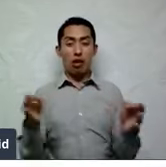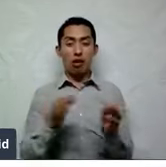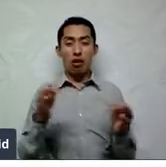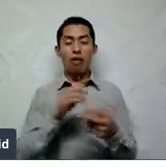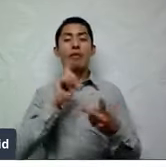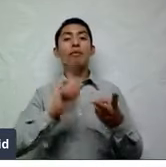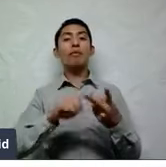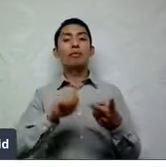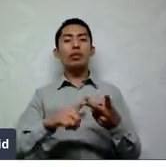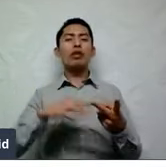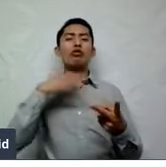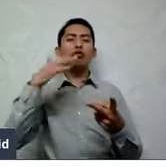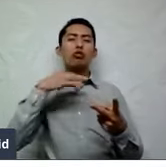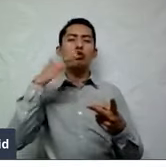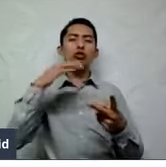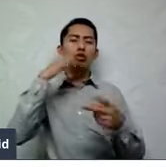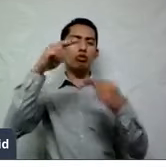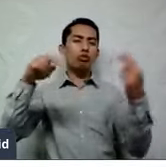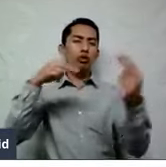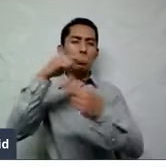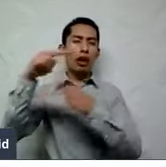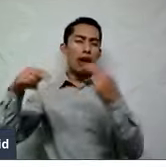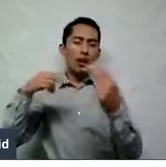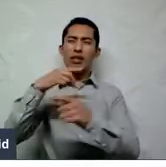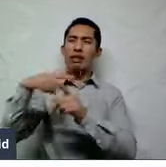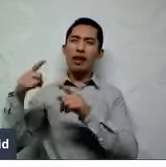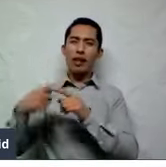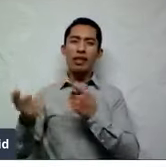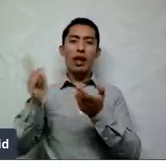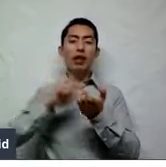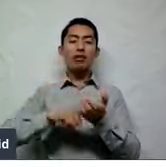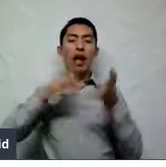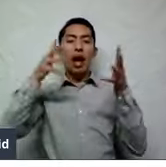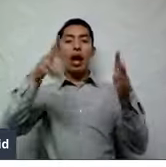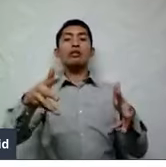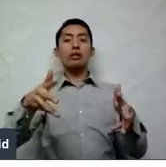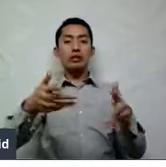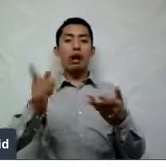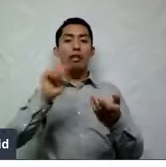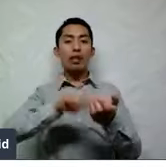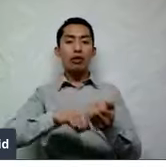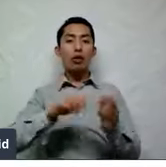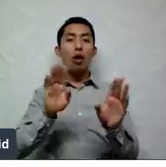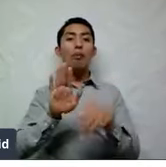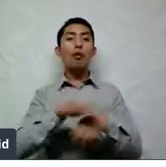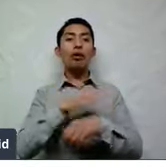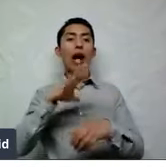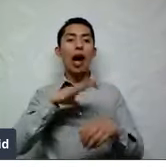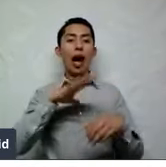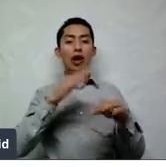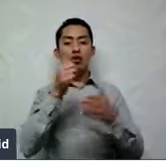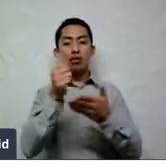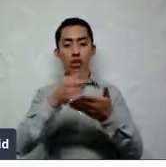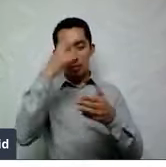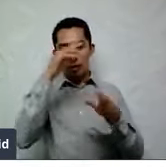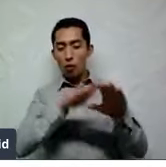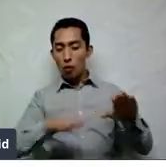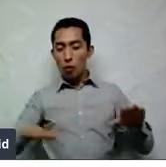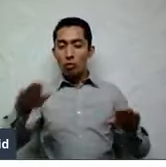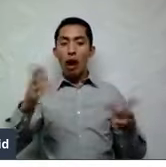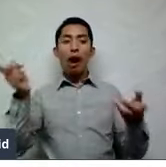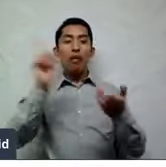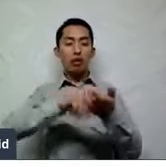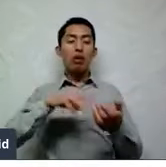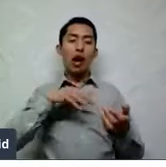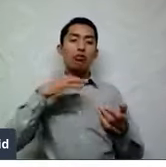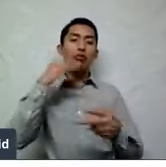de contaminantes que no se dispersan, desgraciadamente, por estar metidos en un valle. En tercer lugar, hay